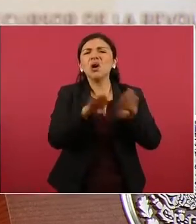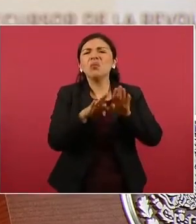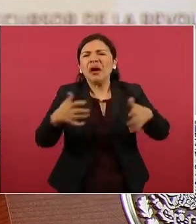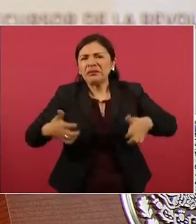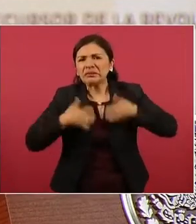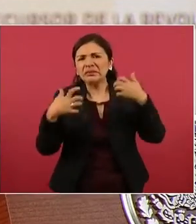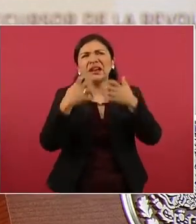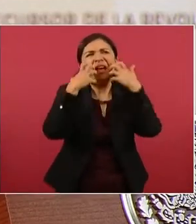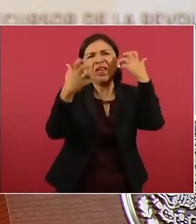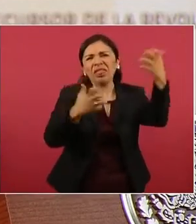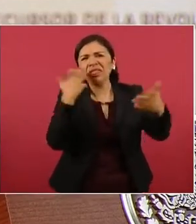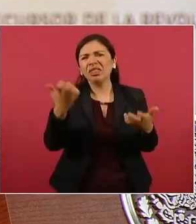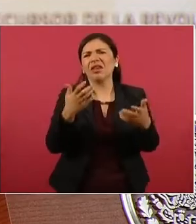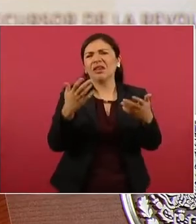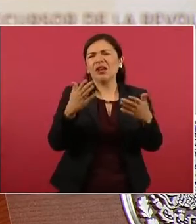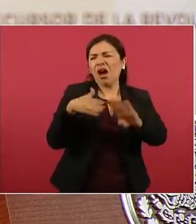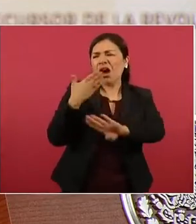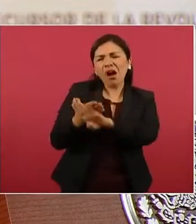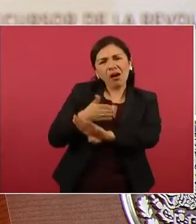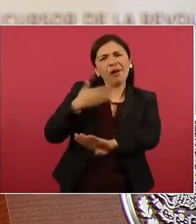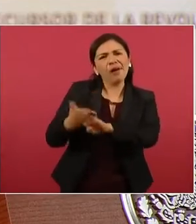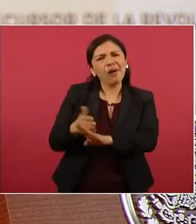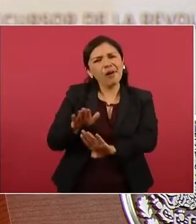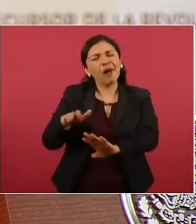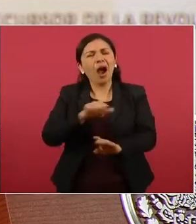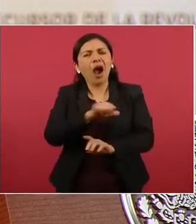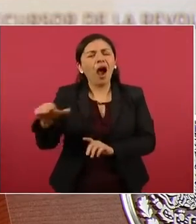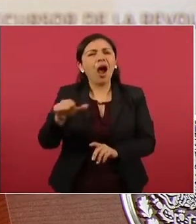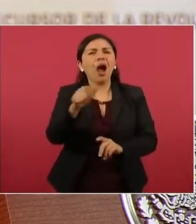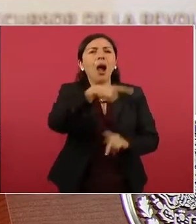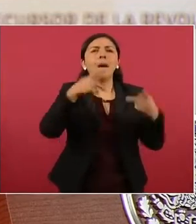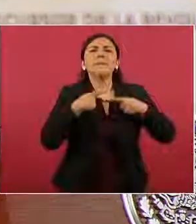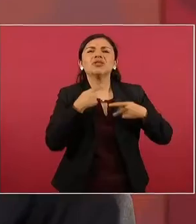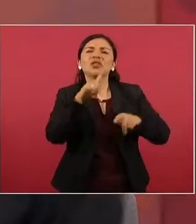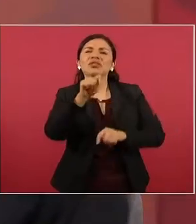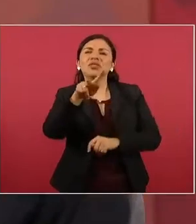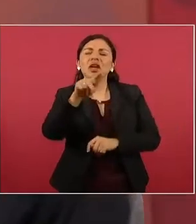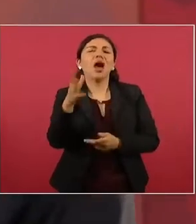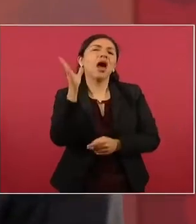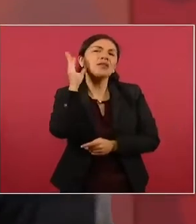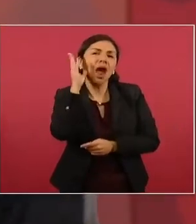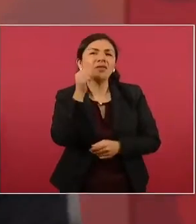en los conductores de radio,